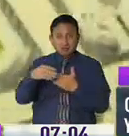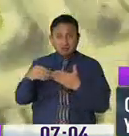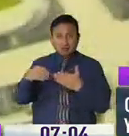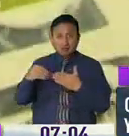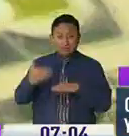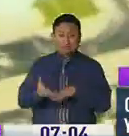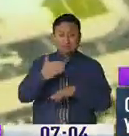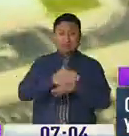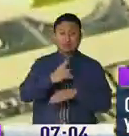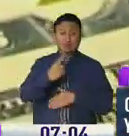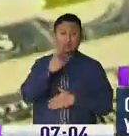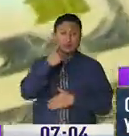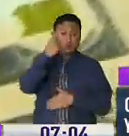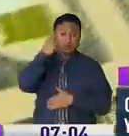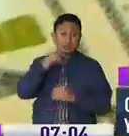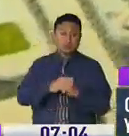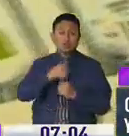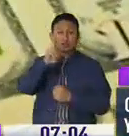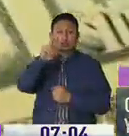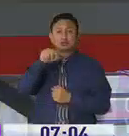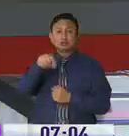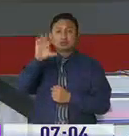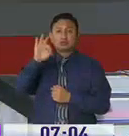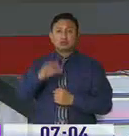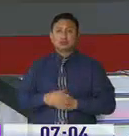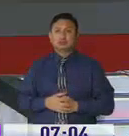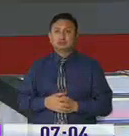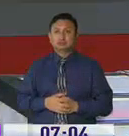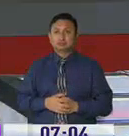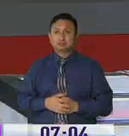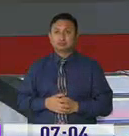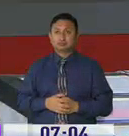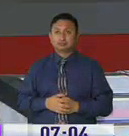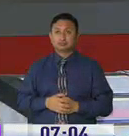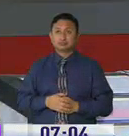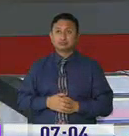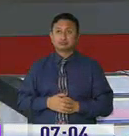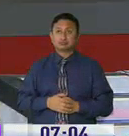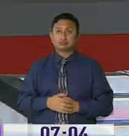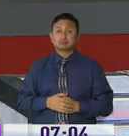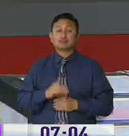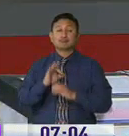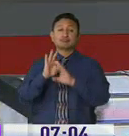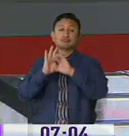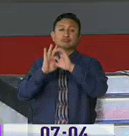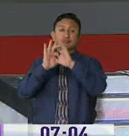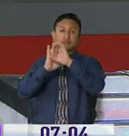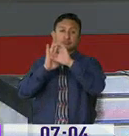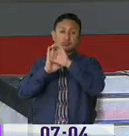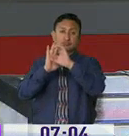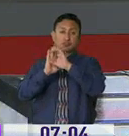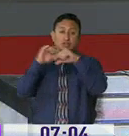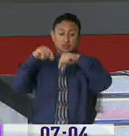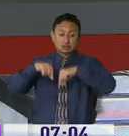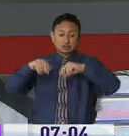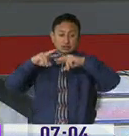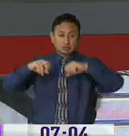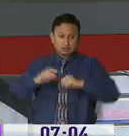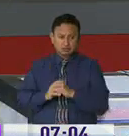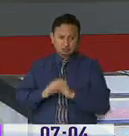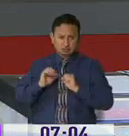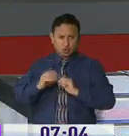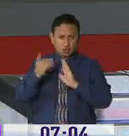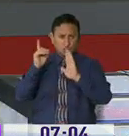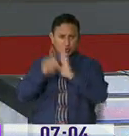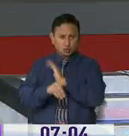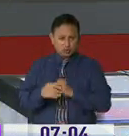el 2009. Y el Consejo de Participación Ciudadana y Control Social investigará denuncias de presuntas irregularidades